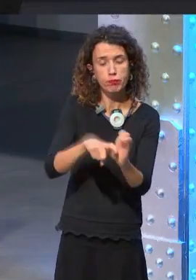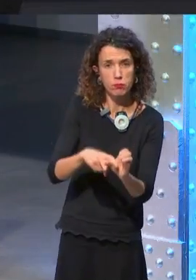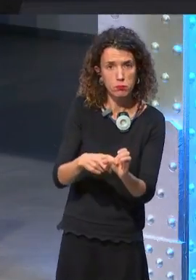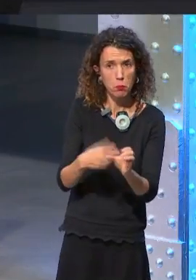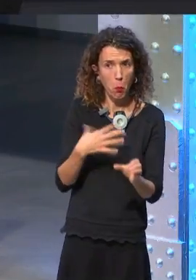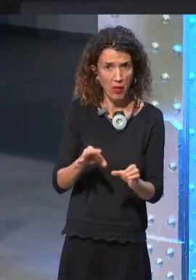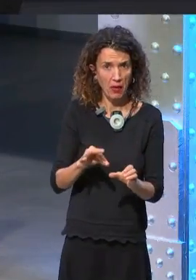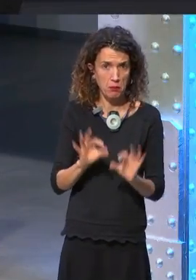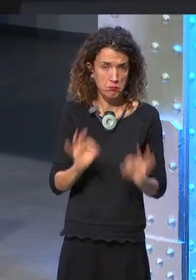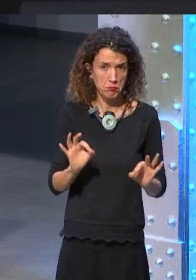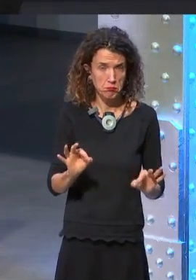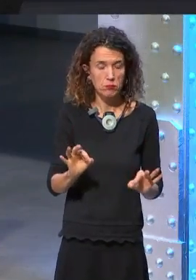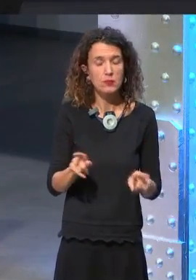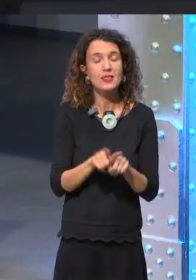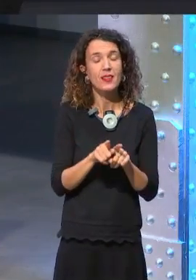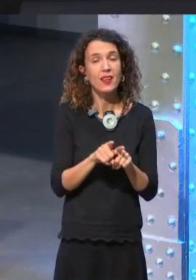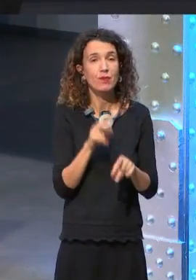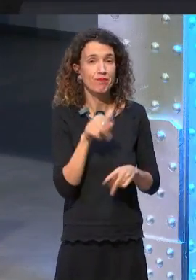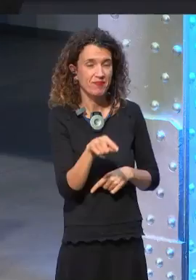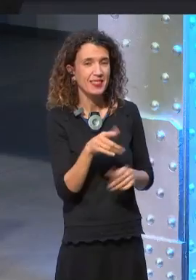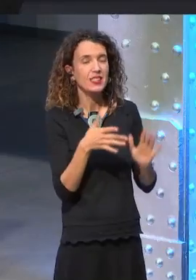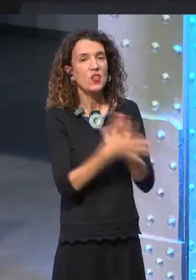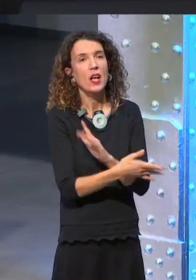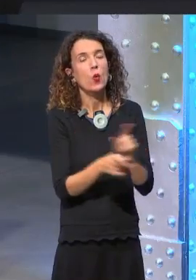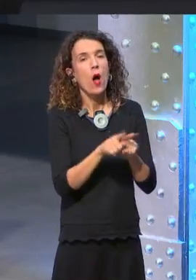Creo que esto tiene que ver con el cambio hacia un